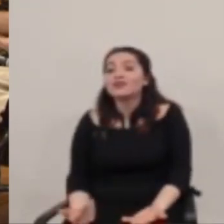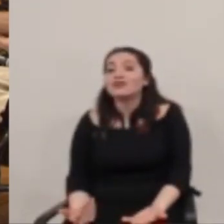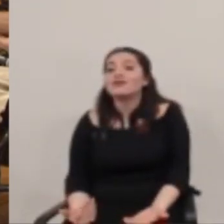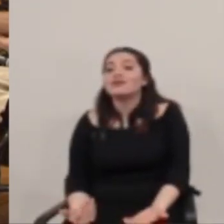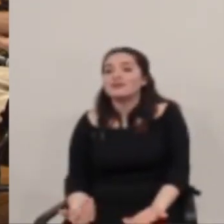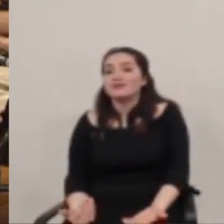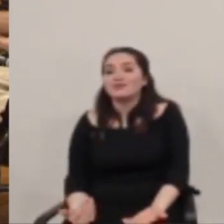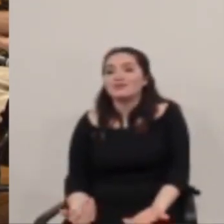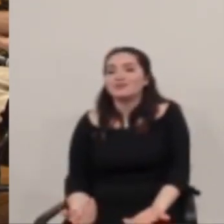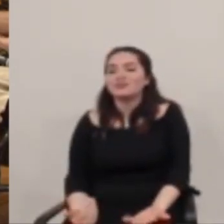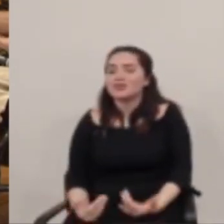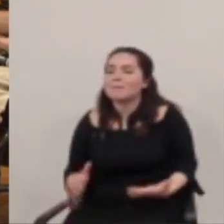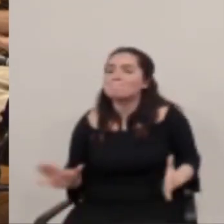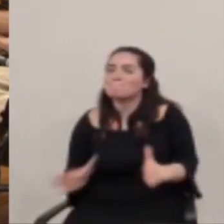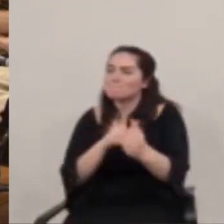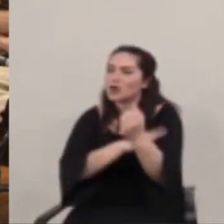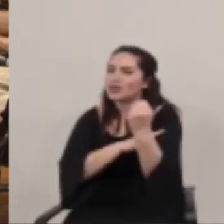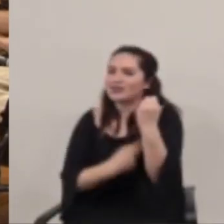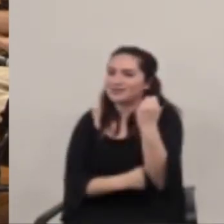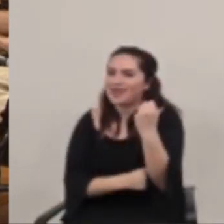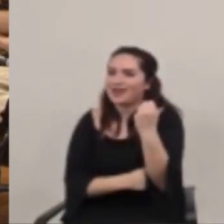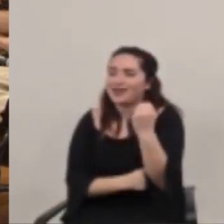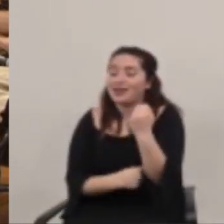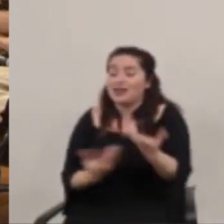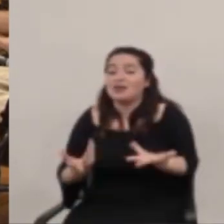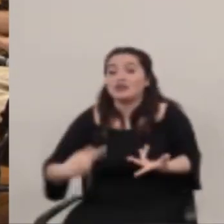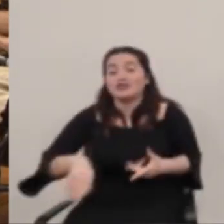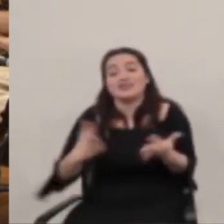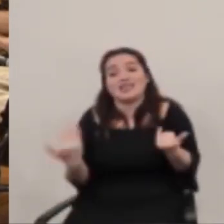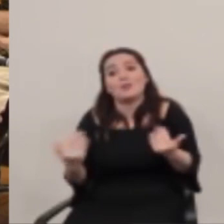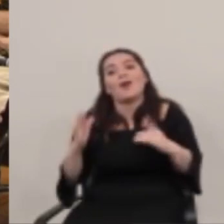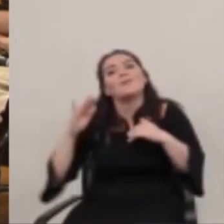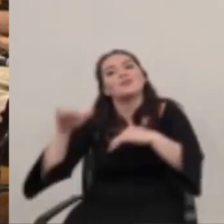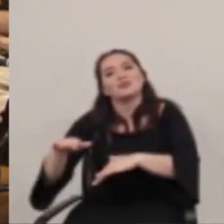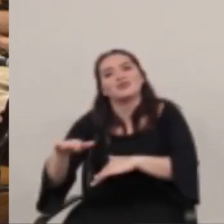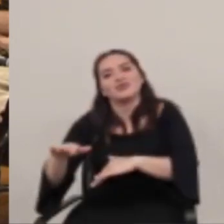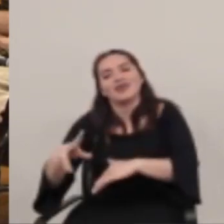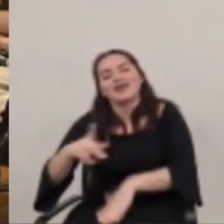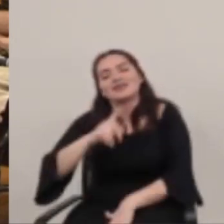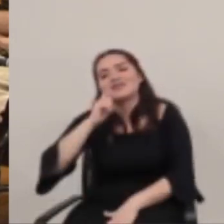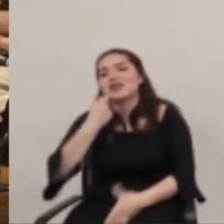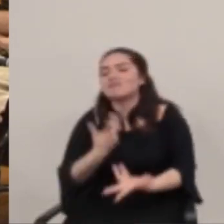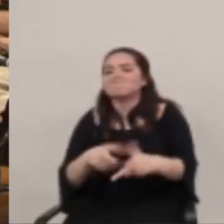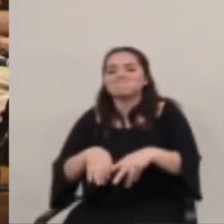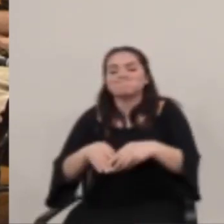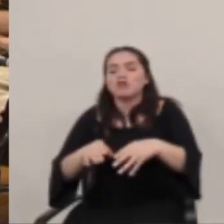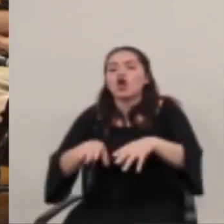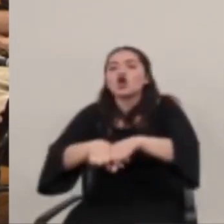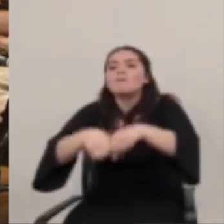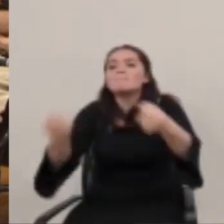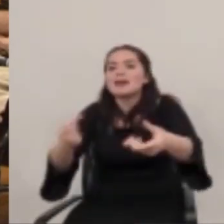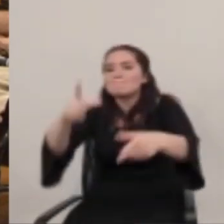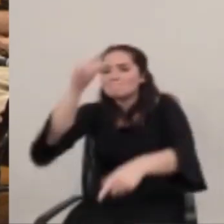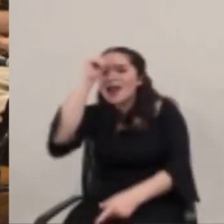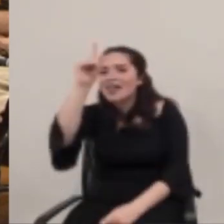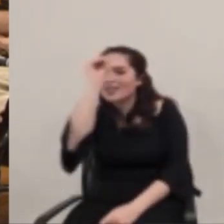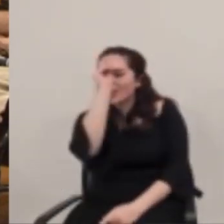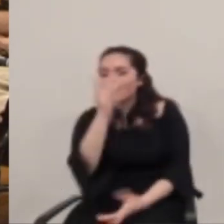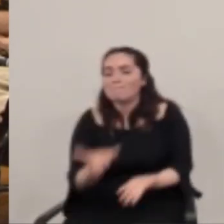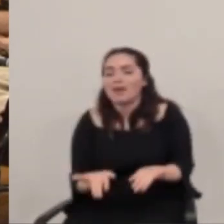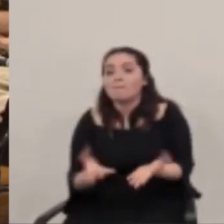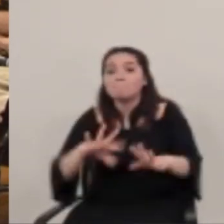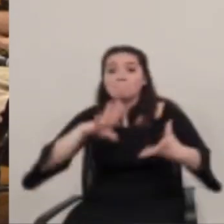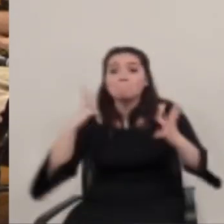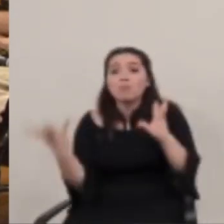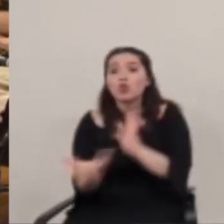el potencial que tienen, y para eso necesitamos apoyo. Y eso implica romper con un paradigma que es el mismo paradigma que tiene que romperse necesariamente en el mundo